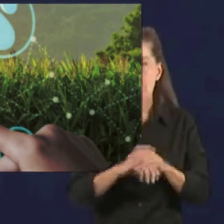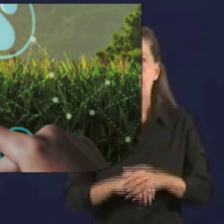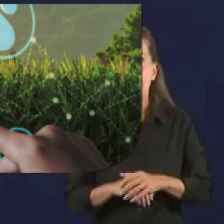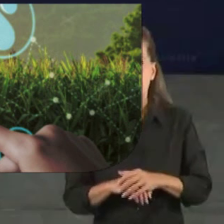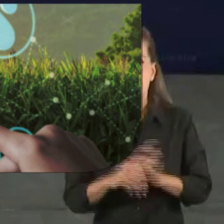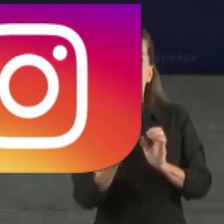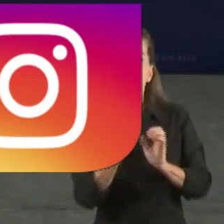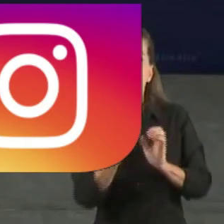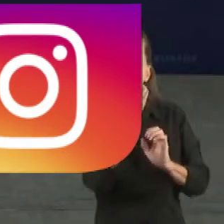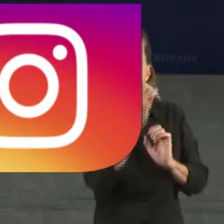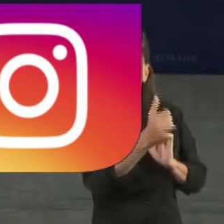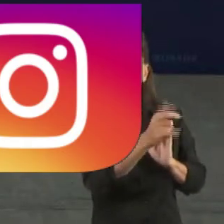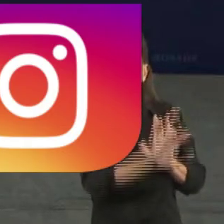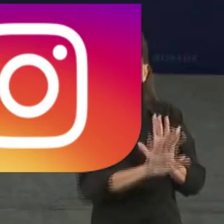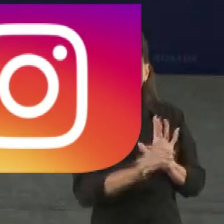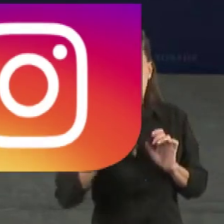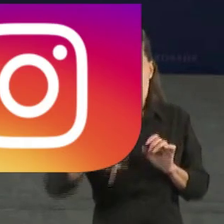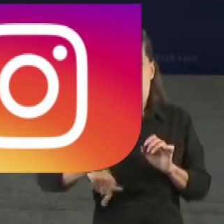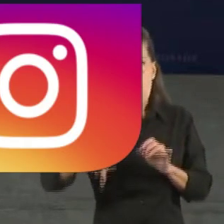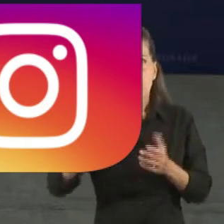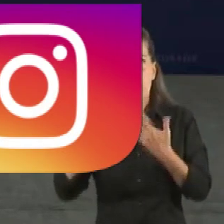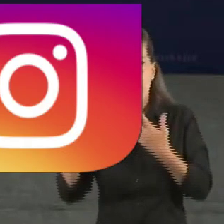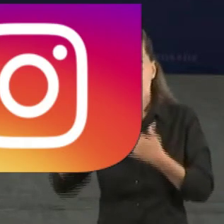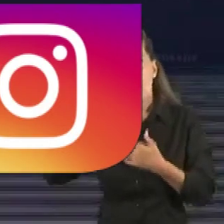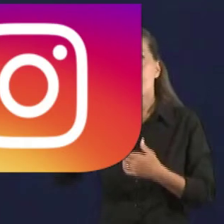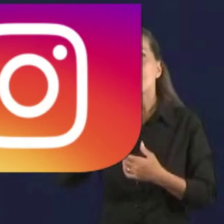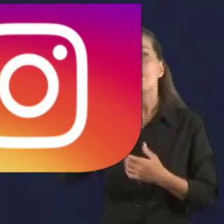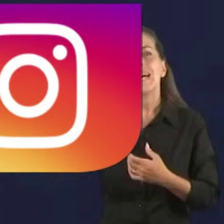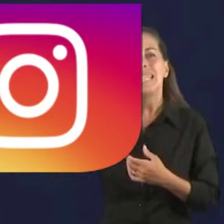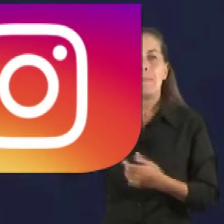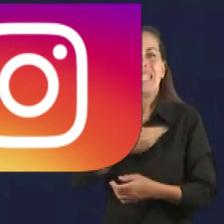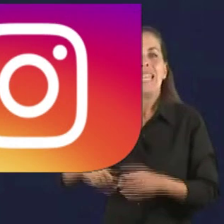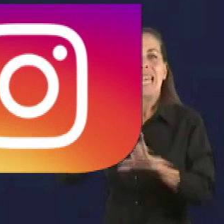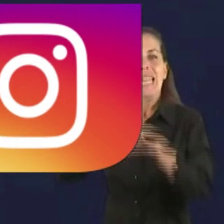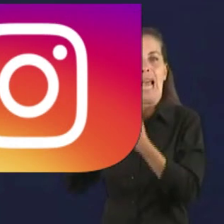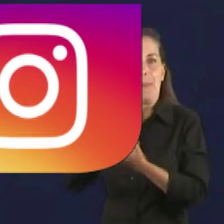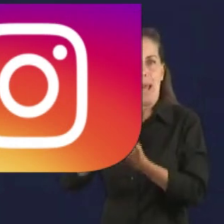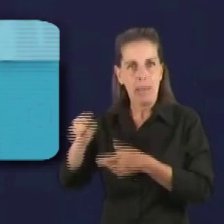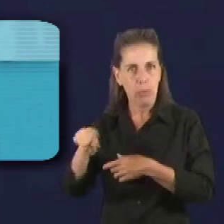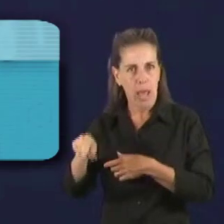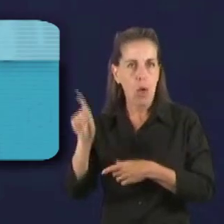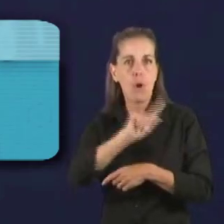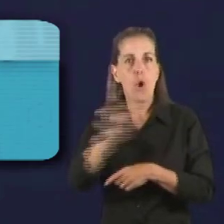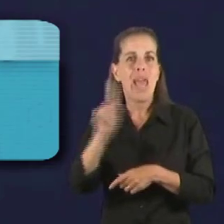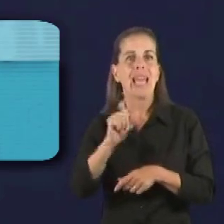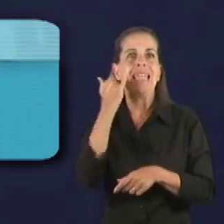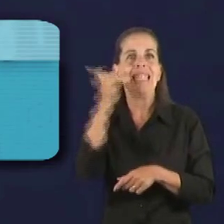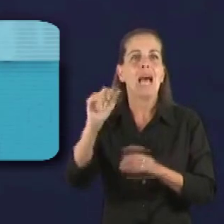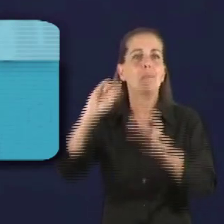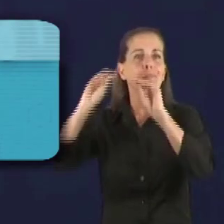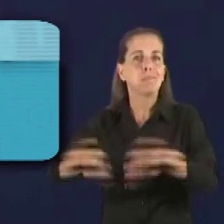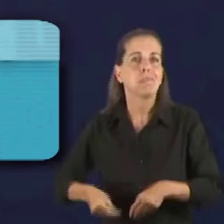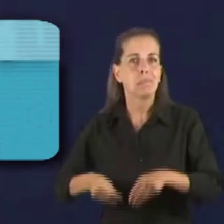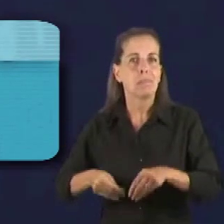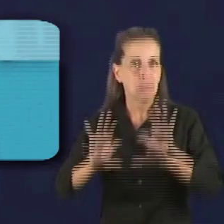está bien, pero todavía acabo de hablar con Martín Menem, todavía no lo damos por efectivamente por caída, digamos, que era